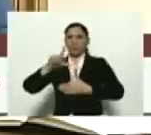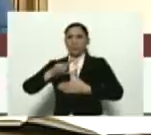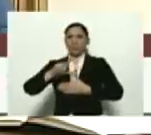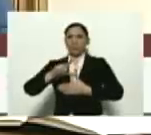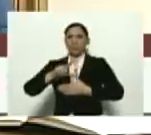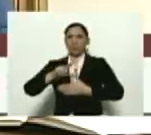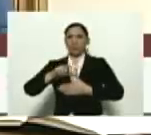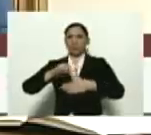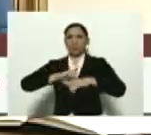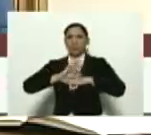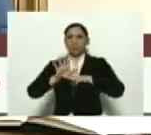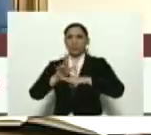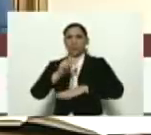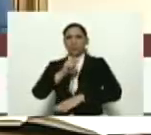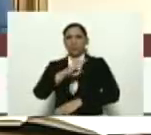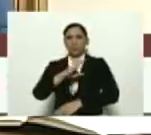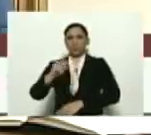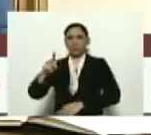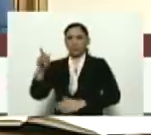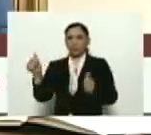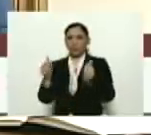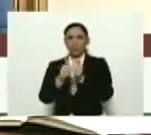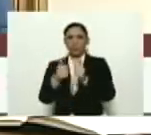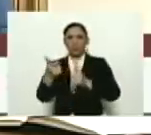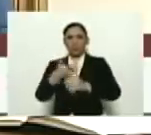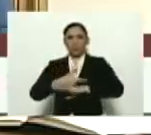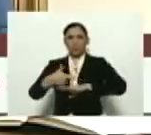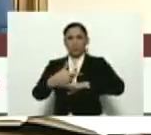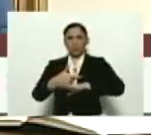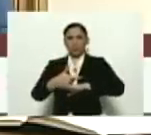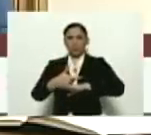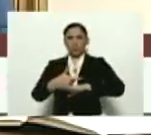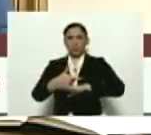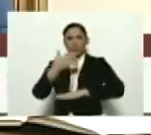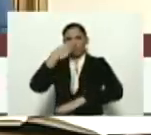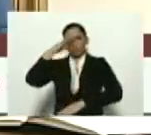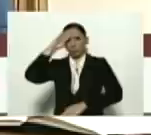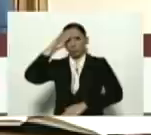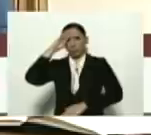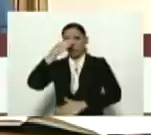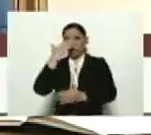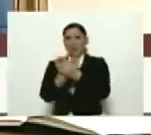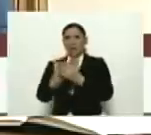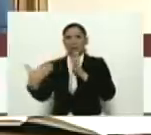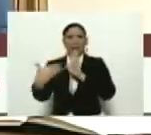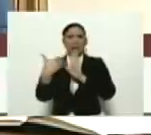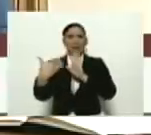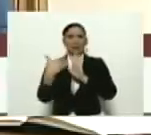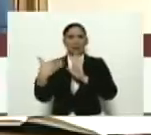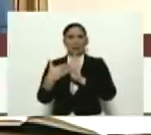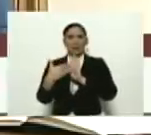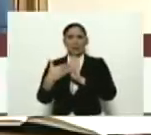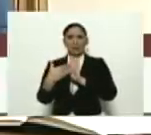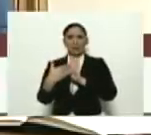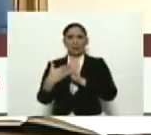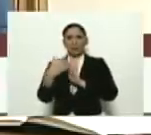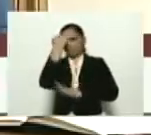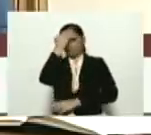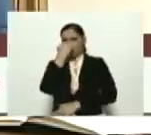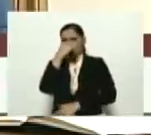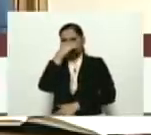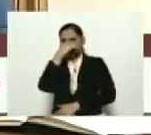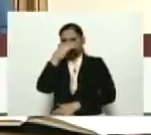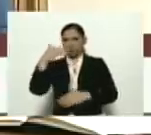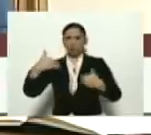TSP, con el gobierno de Cuba ante el ataque terrorista que sufrió su embajada